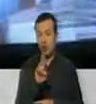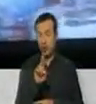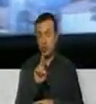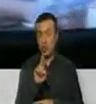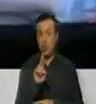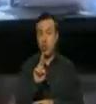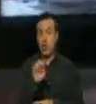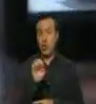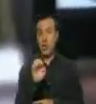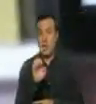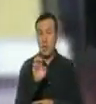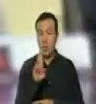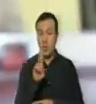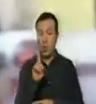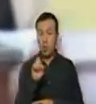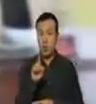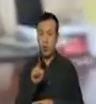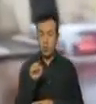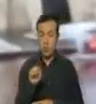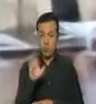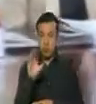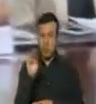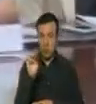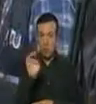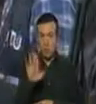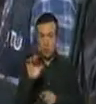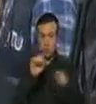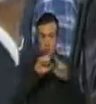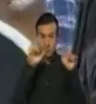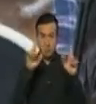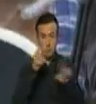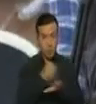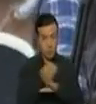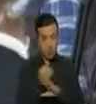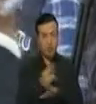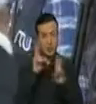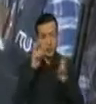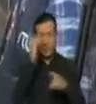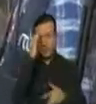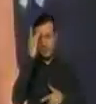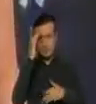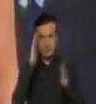facilitar información y recomendaciones sobre la enfermedad. Eduardo Córdoba, Medios Públicos.